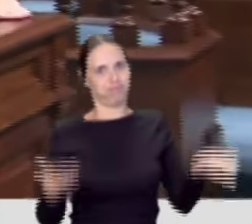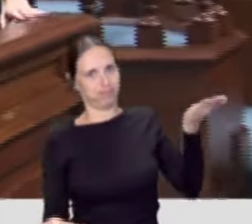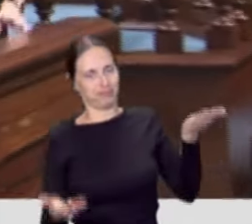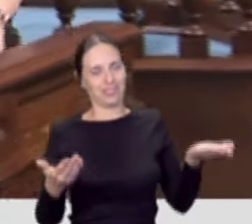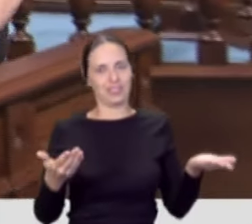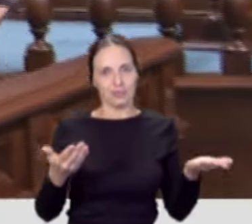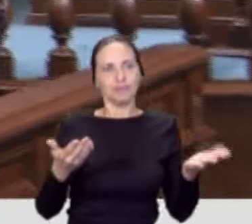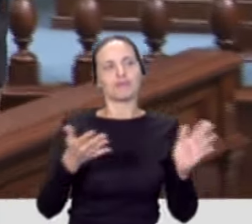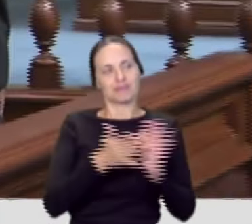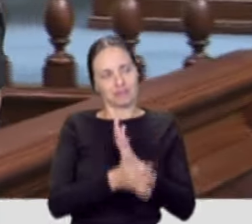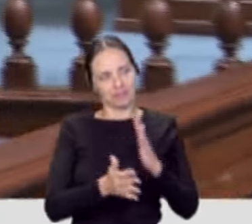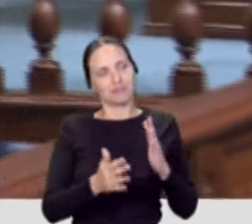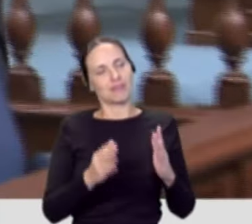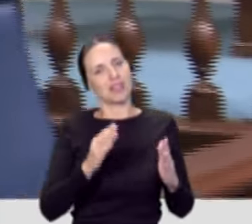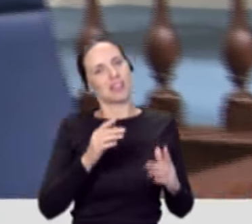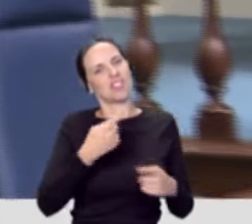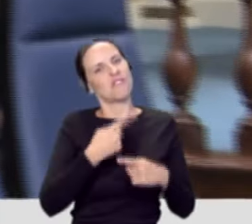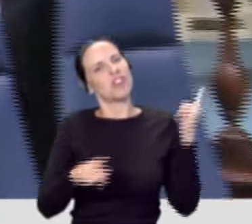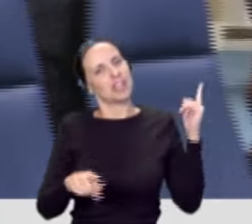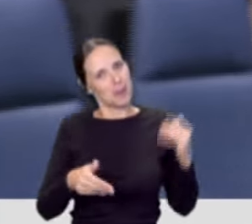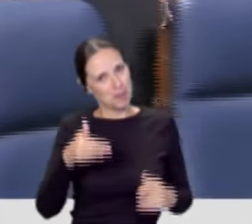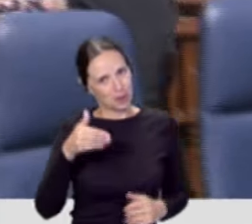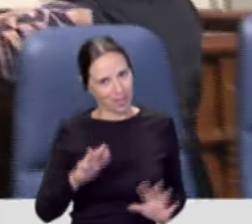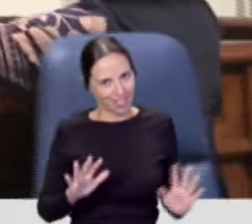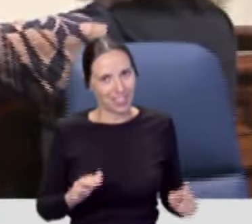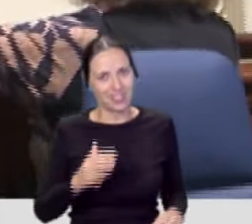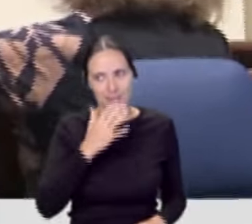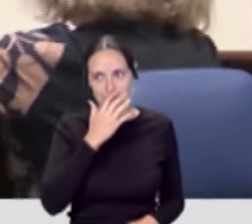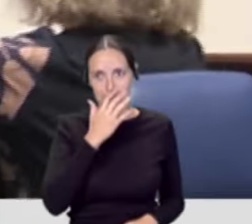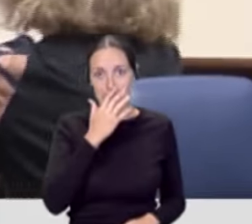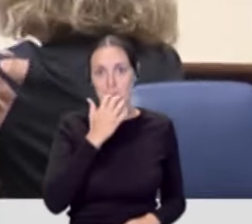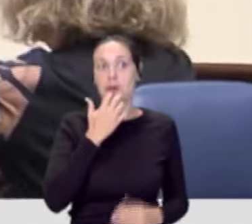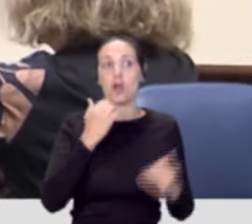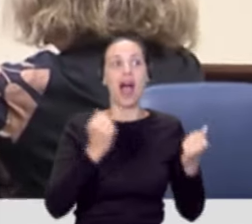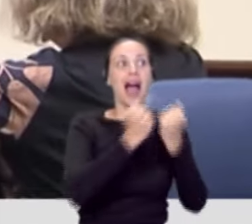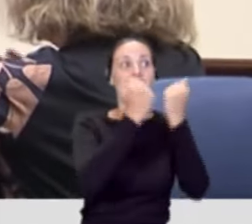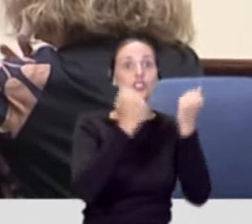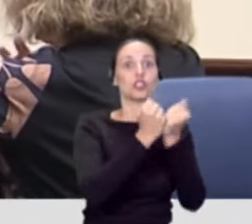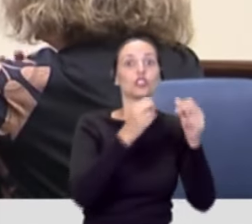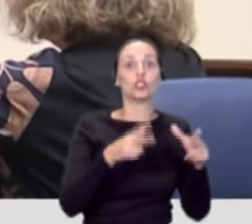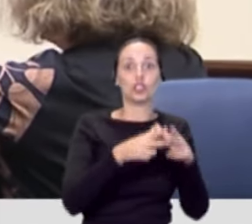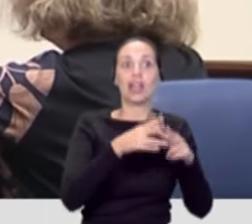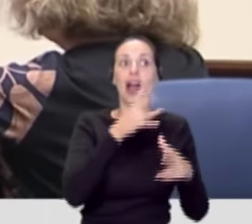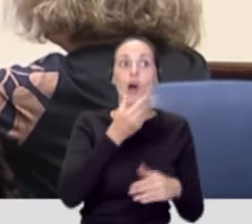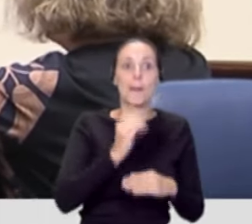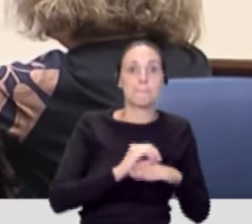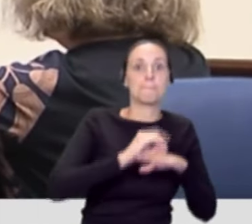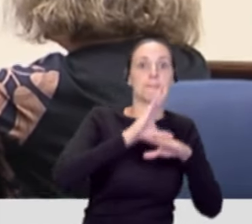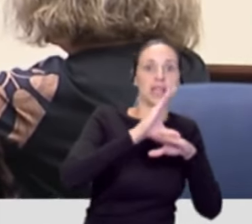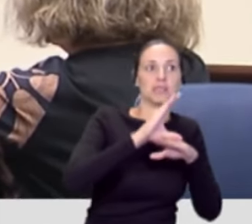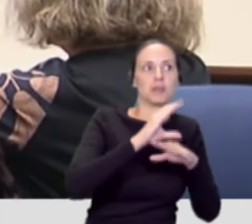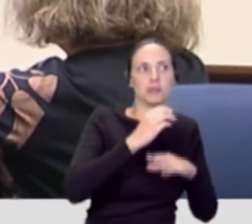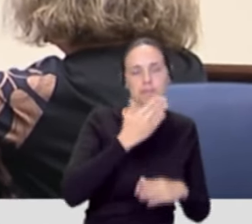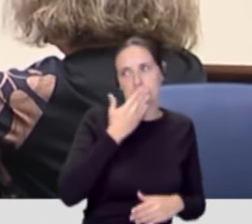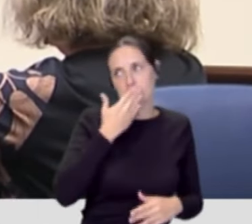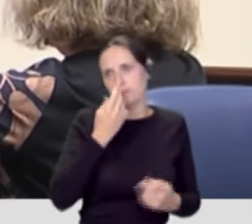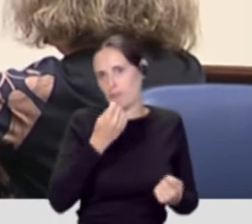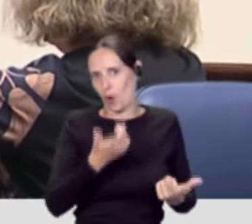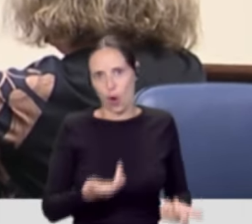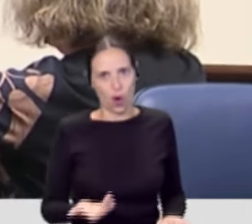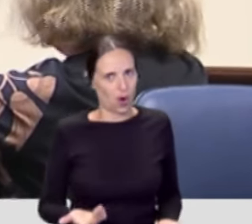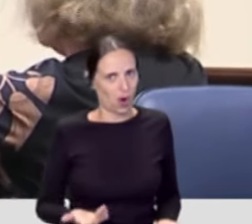una brecha bastante importante. El de acción social, que también va a aumentar, pero va a aumentar a mi gusto irrisoriamente para las